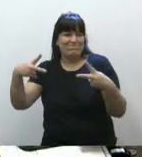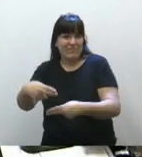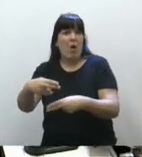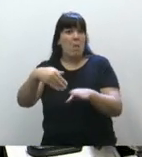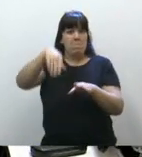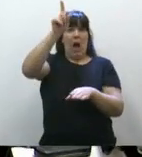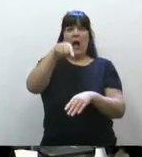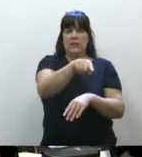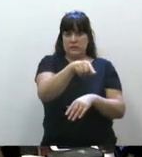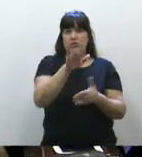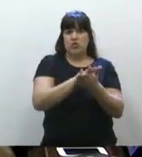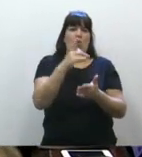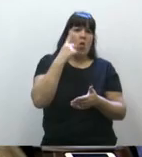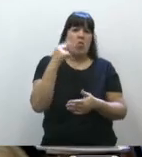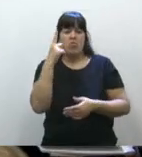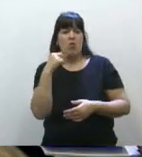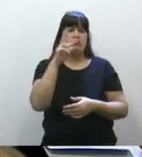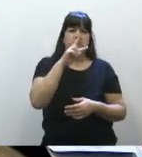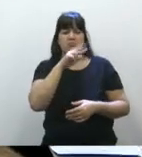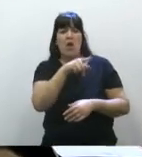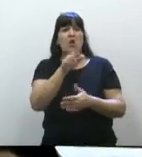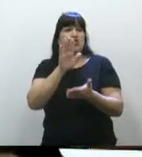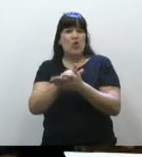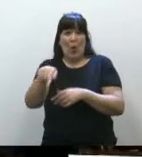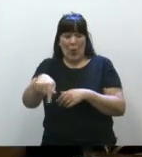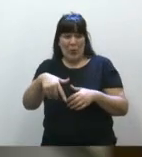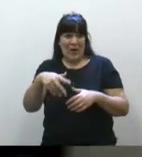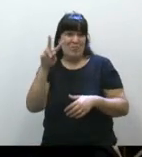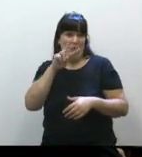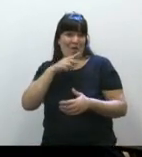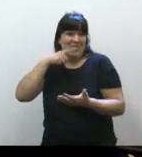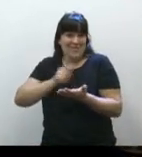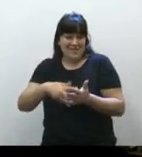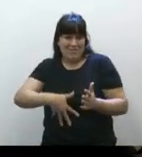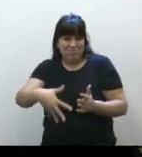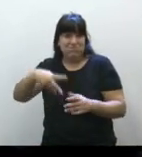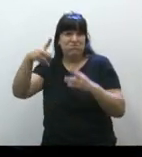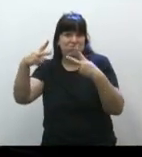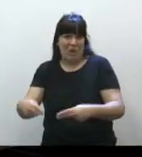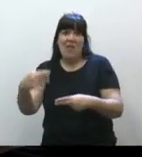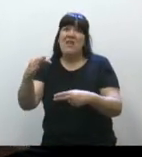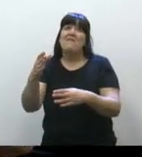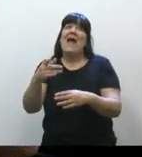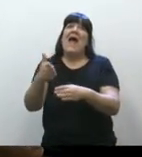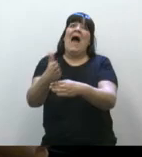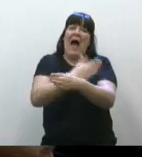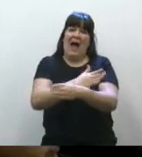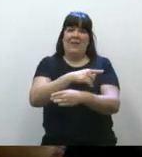verdad que la interrupción del embarazo live debería haber sido previo incluso